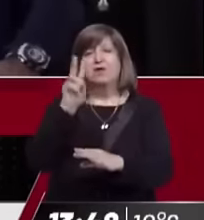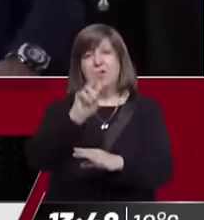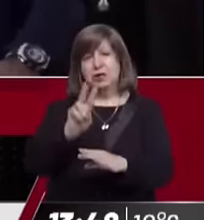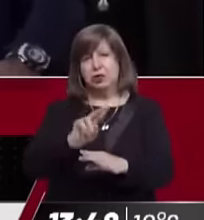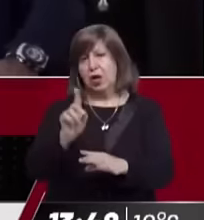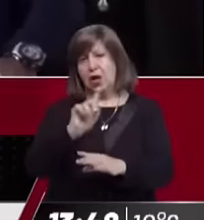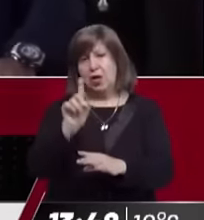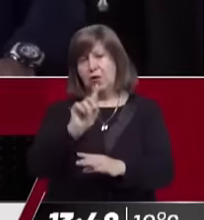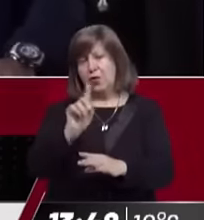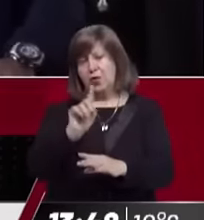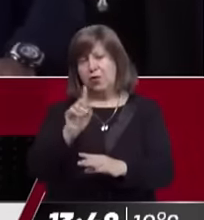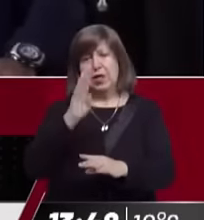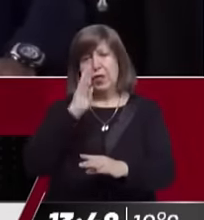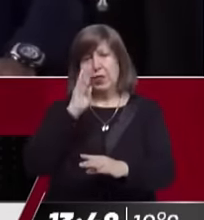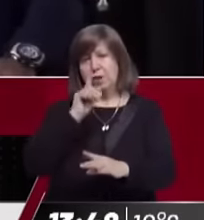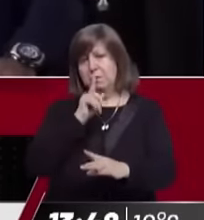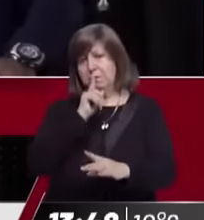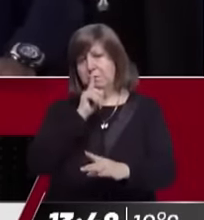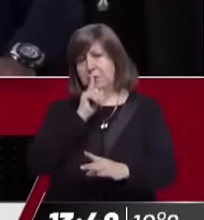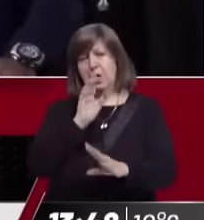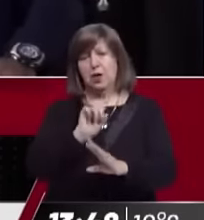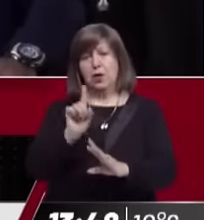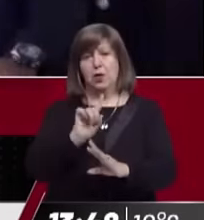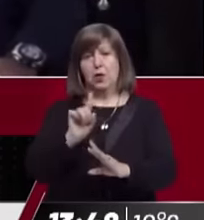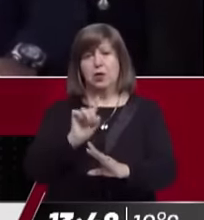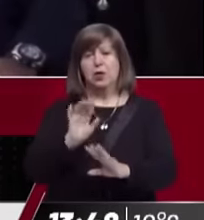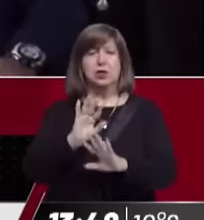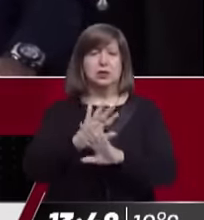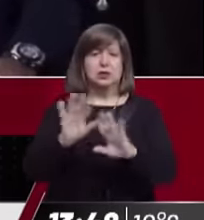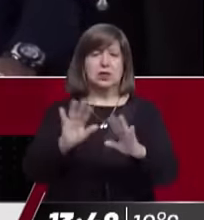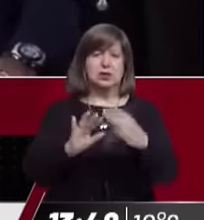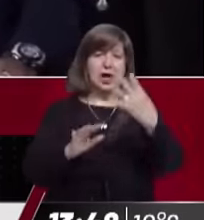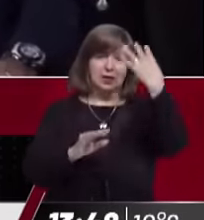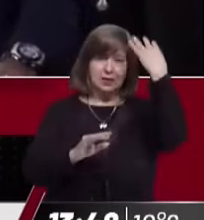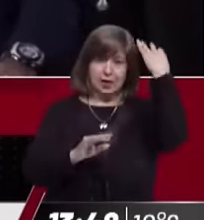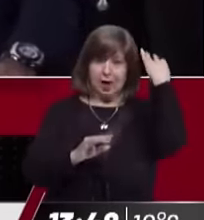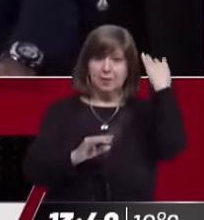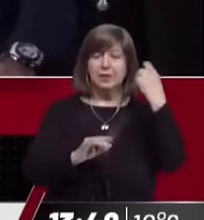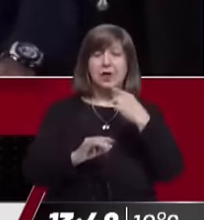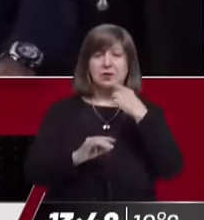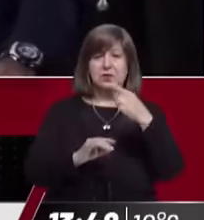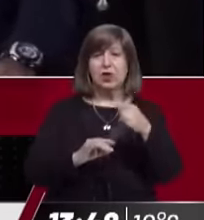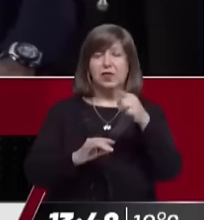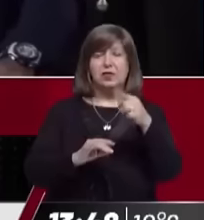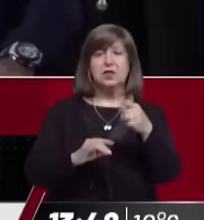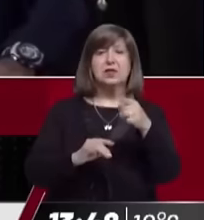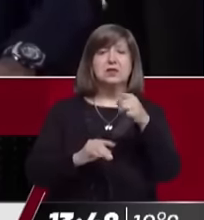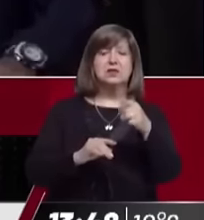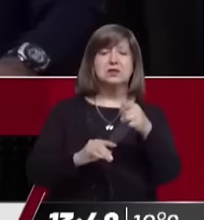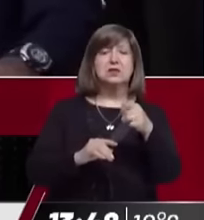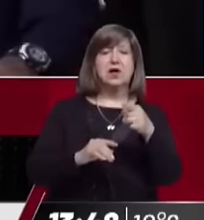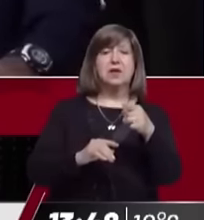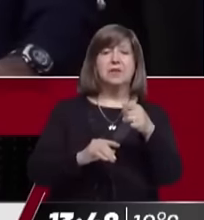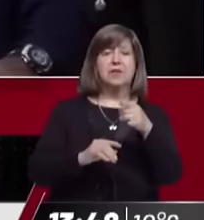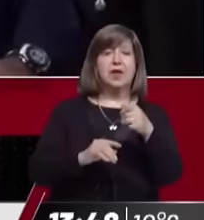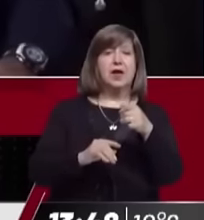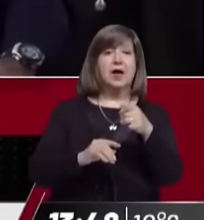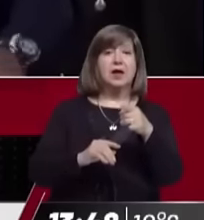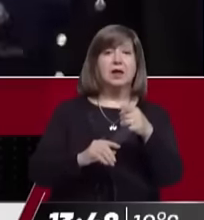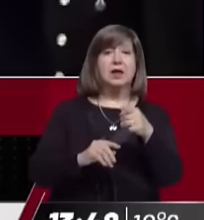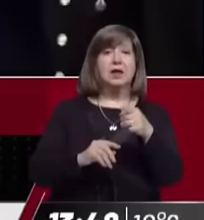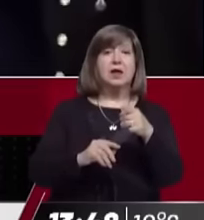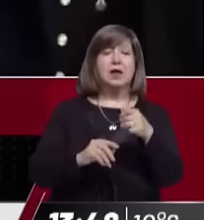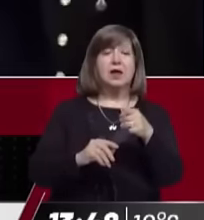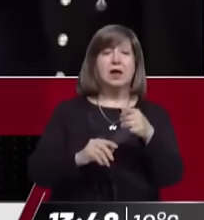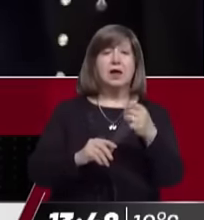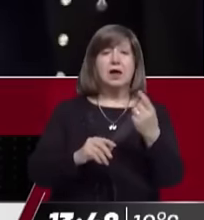nada por el estilo, porque ya en su momento Donald Trump, recordemos, le puso precio a la cabeza de Nicolás Maduro, al que la